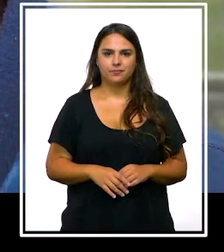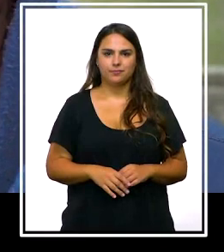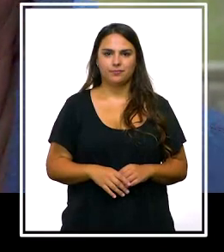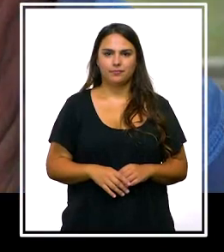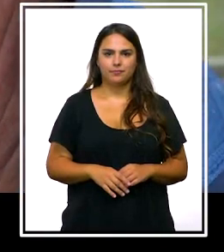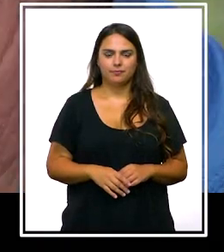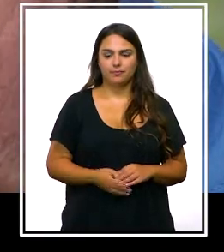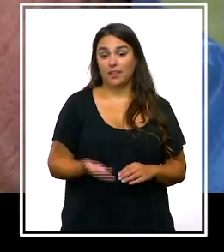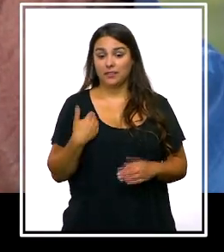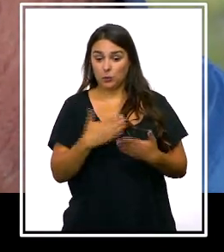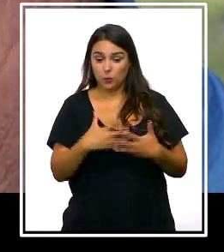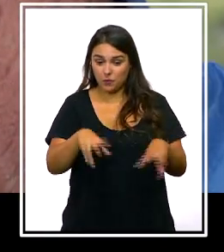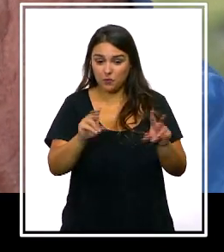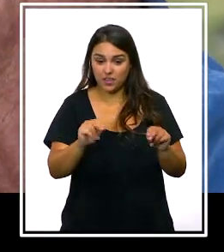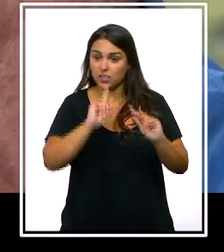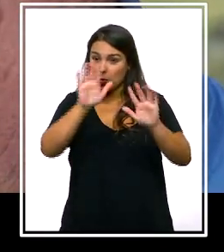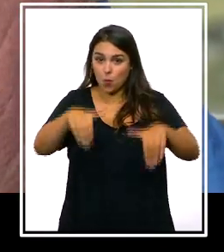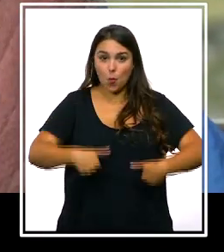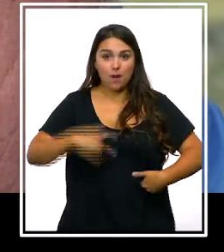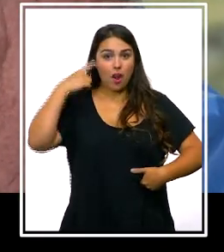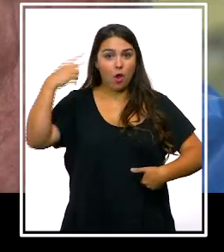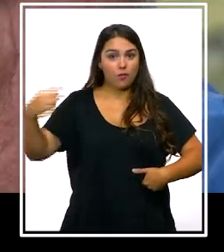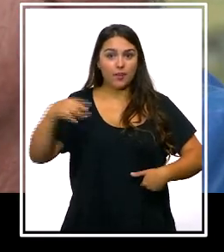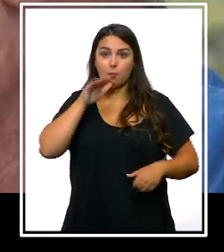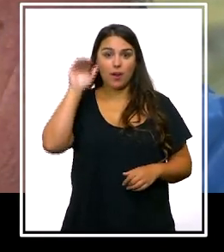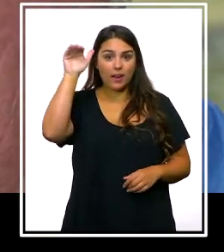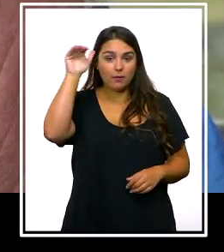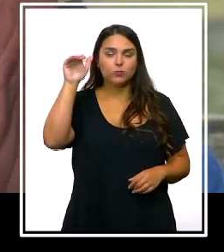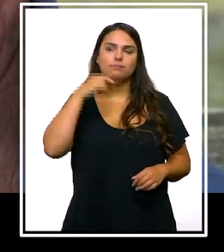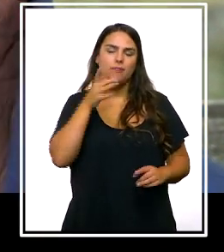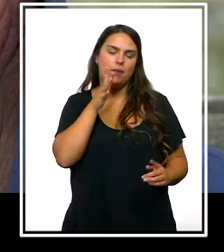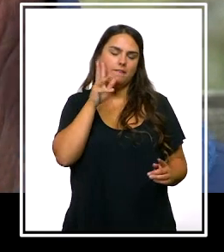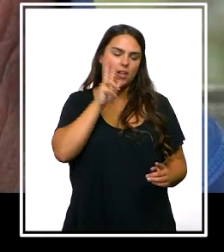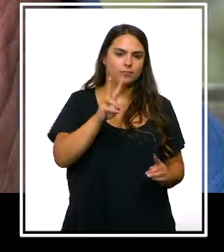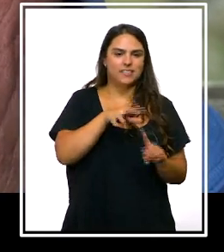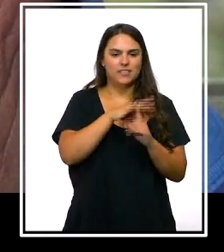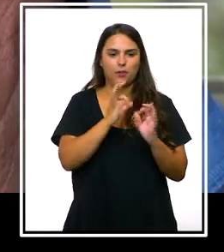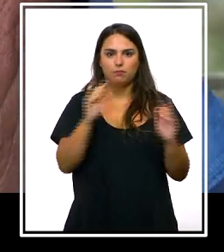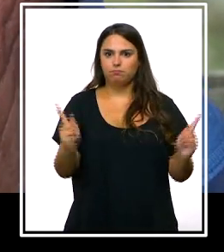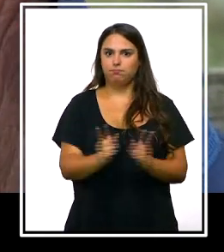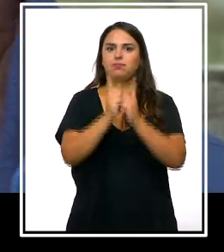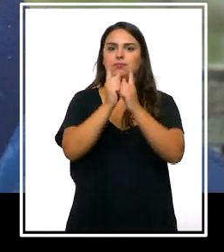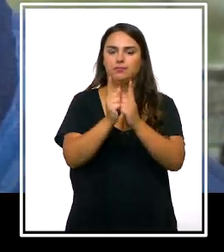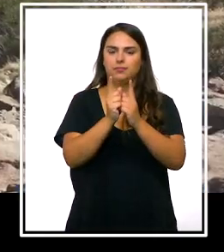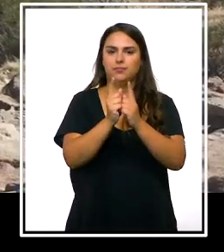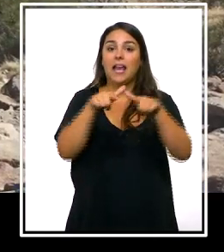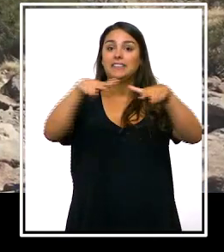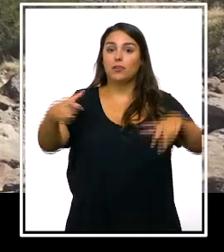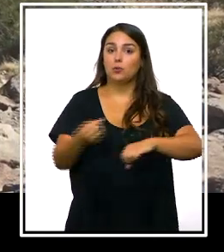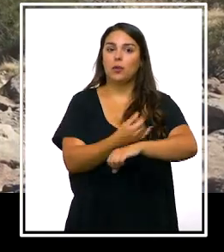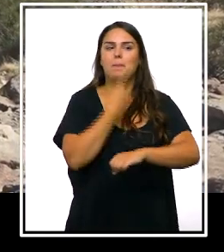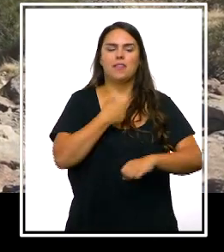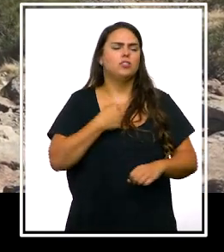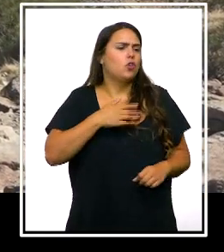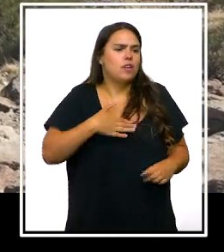Después de él estar en Madrid, terminar sus estudios y volver de Londres de su Erasmus, nos encontramos circunstancialmente en la estación de autobús de Badajoz y él me dice que